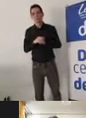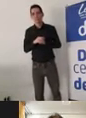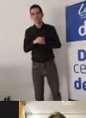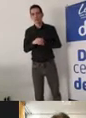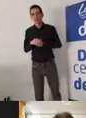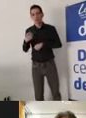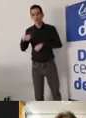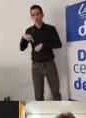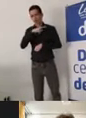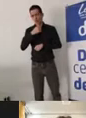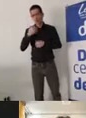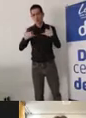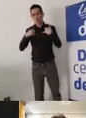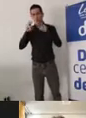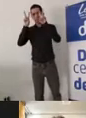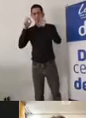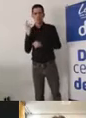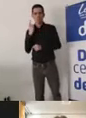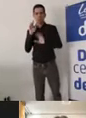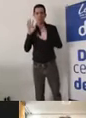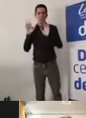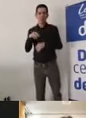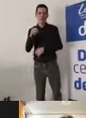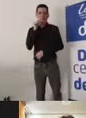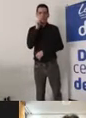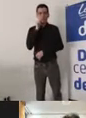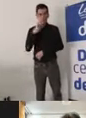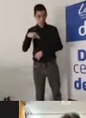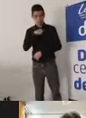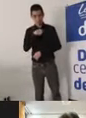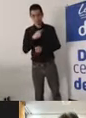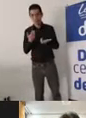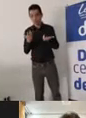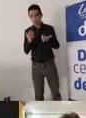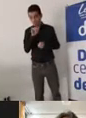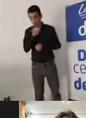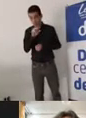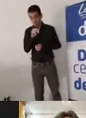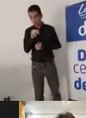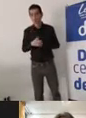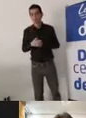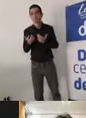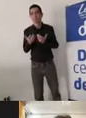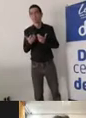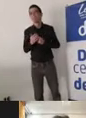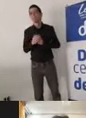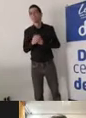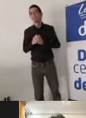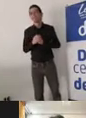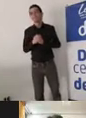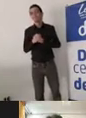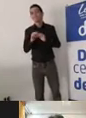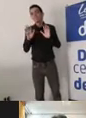político? Siguiente diapositiva, ahí hay una foto de una marcha en la que me encontraba en esas épocas de la paz. Y esto que está